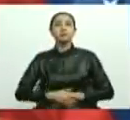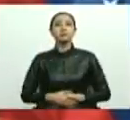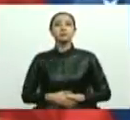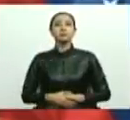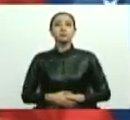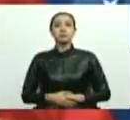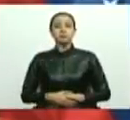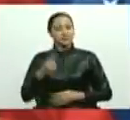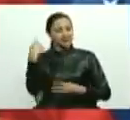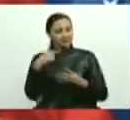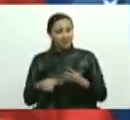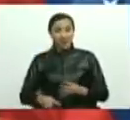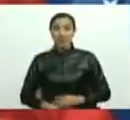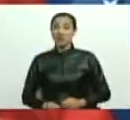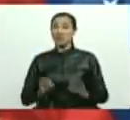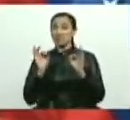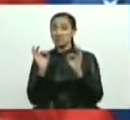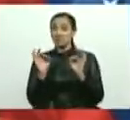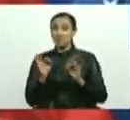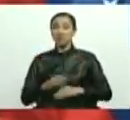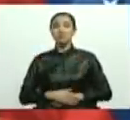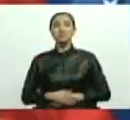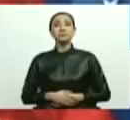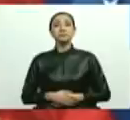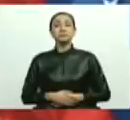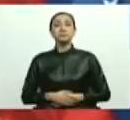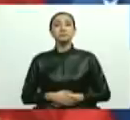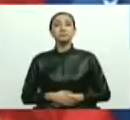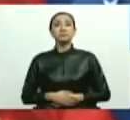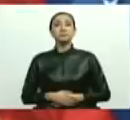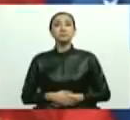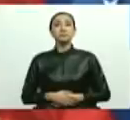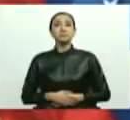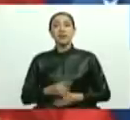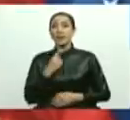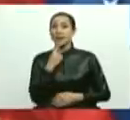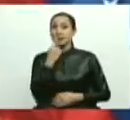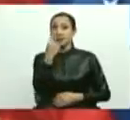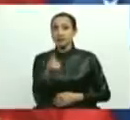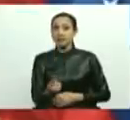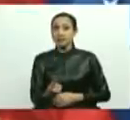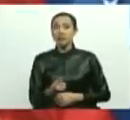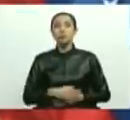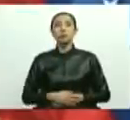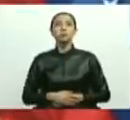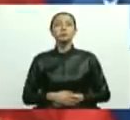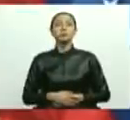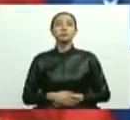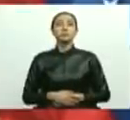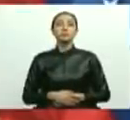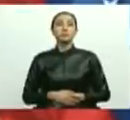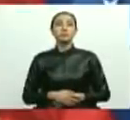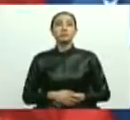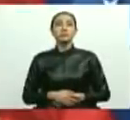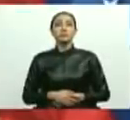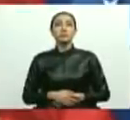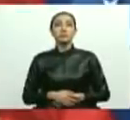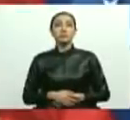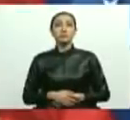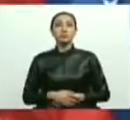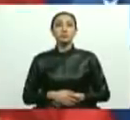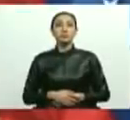Son cosas muy delicadas. No se está hablando de una simple, vamos a decir